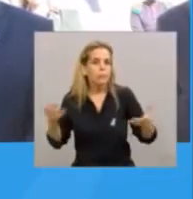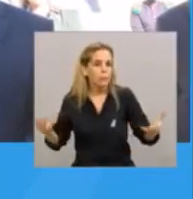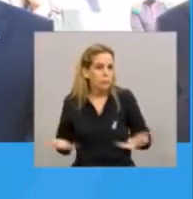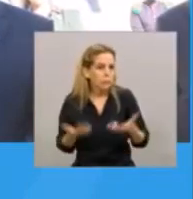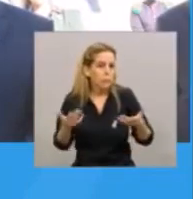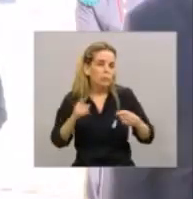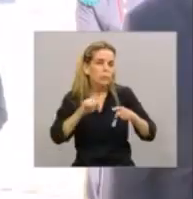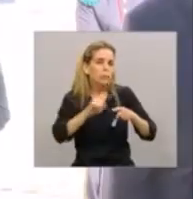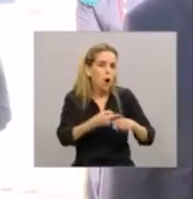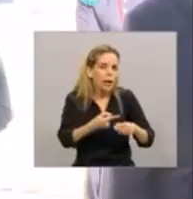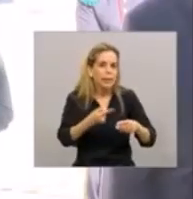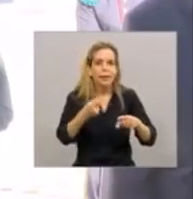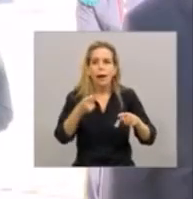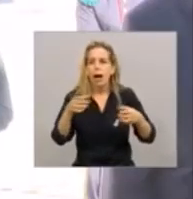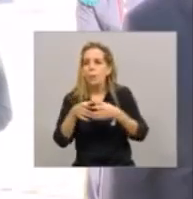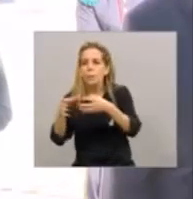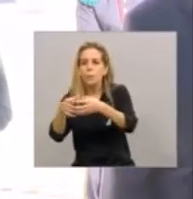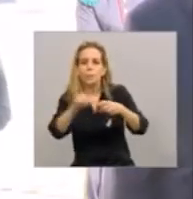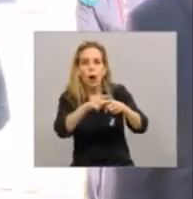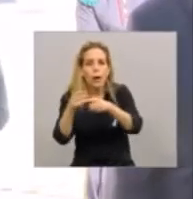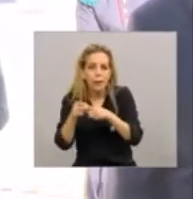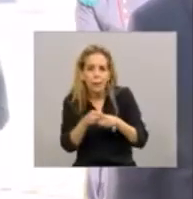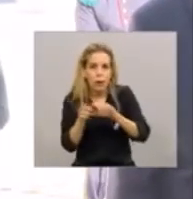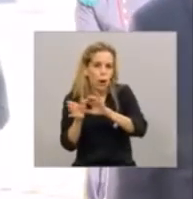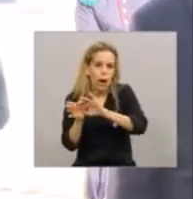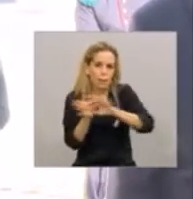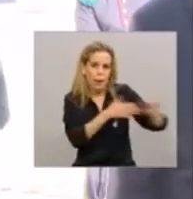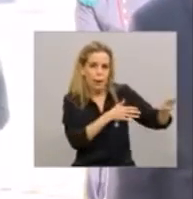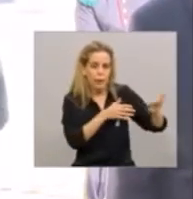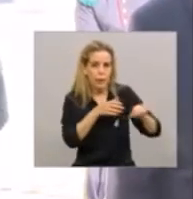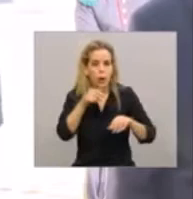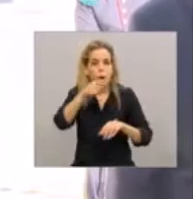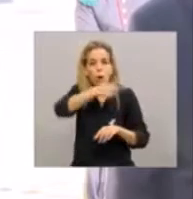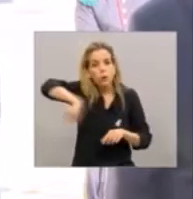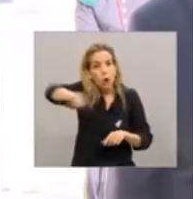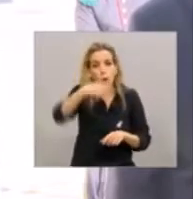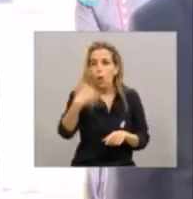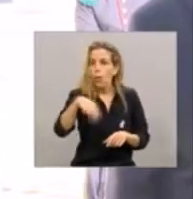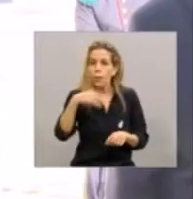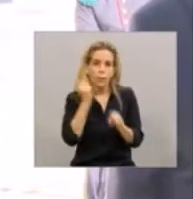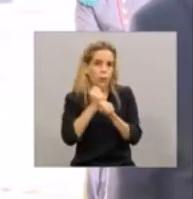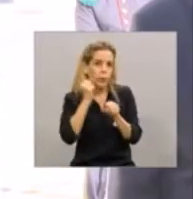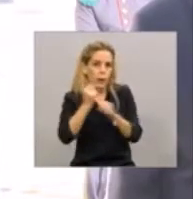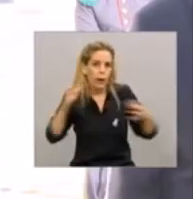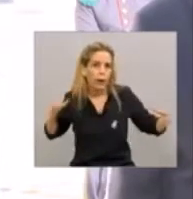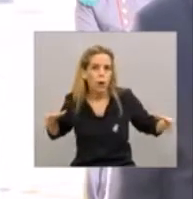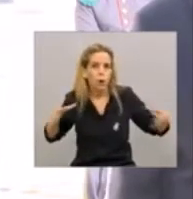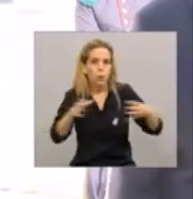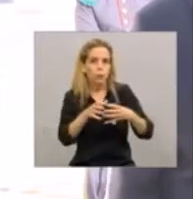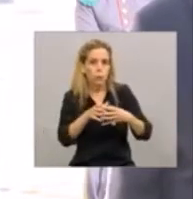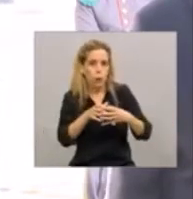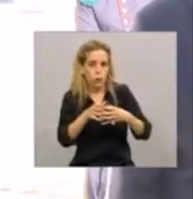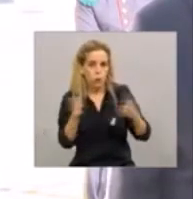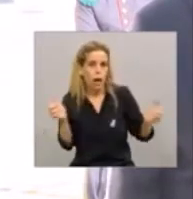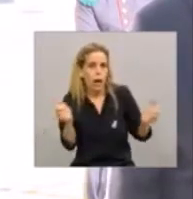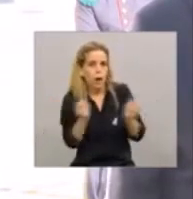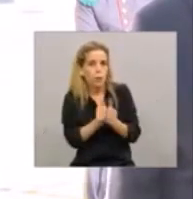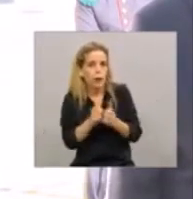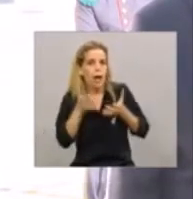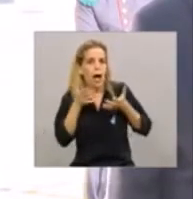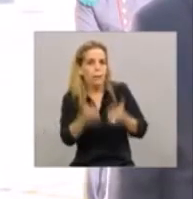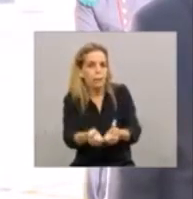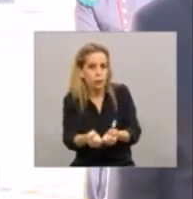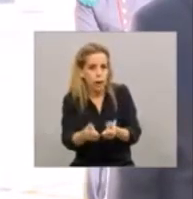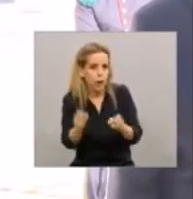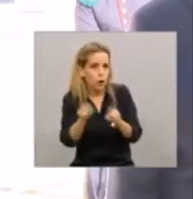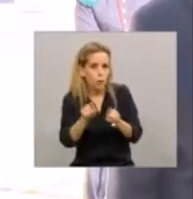políticos partidarias hoy todos tenemos que ayudar todos tenemos que acompañar y